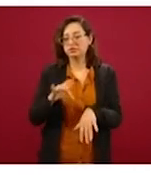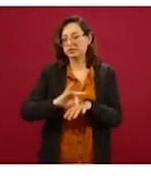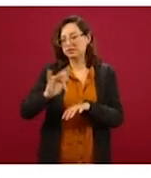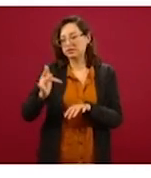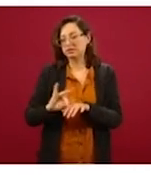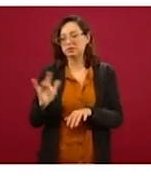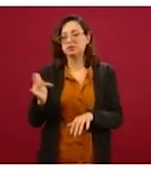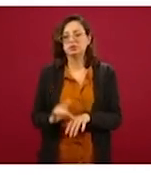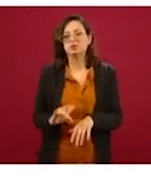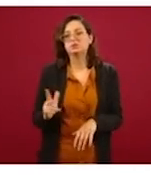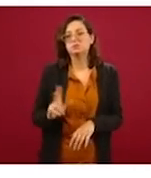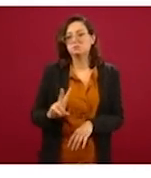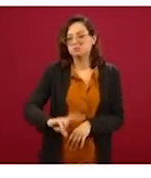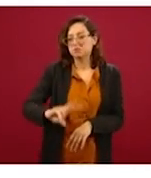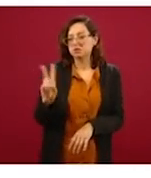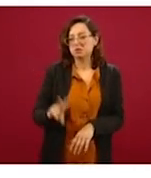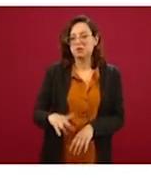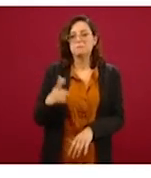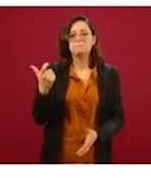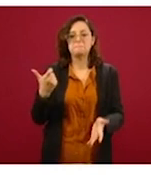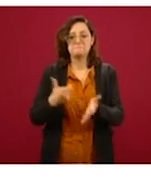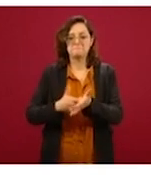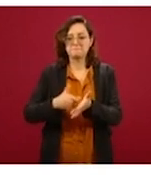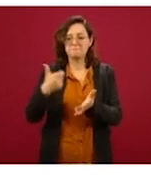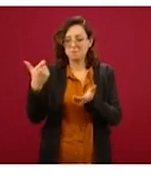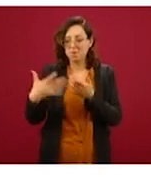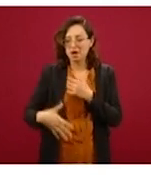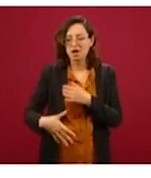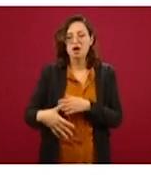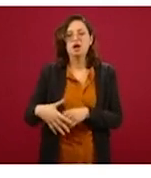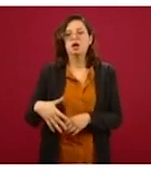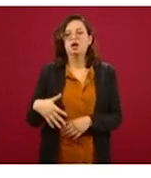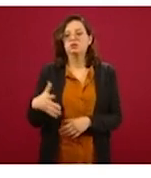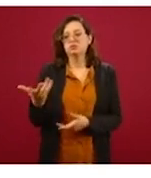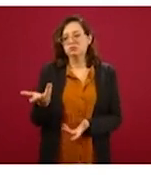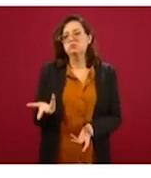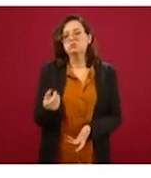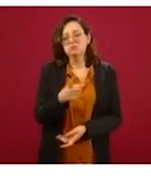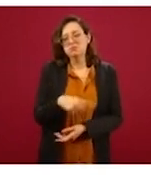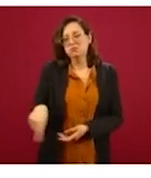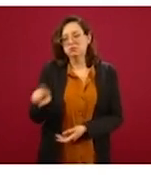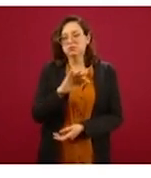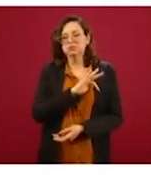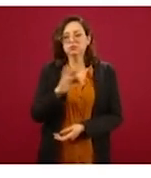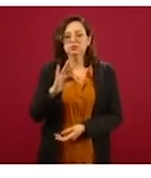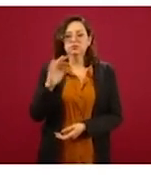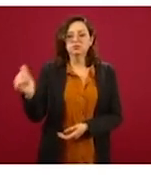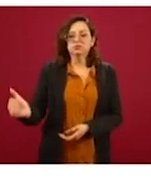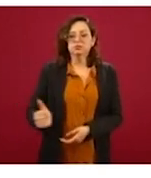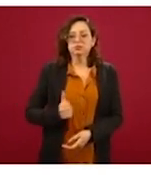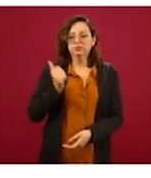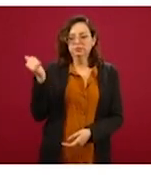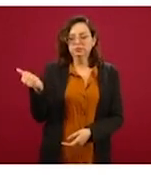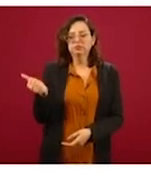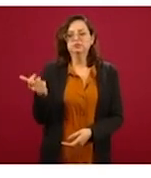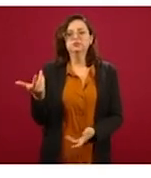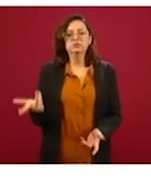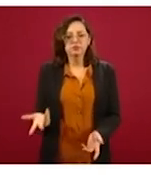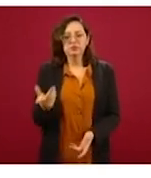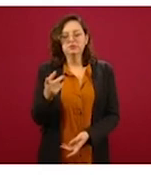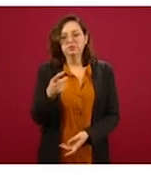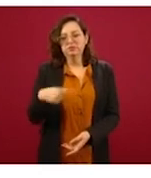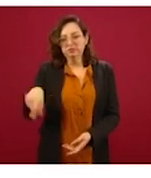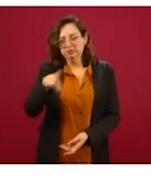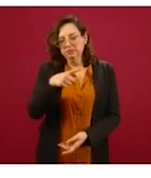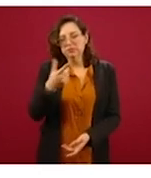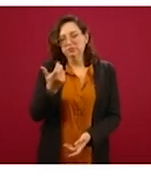fin, son precios, insisto, muy competitivos, son precios bajos para que si quieren participar, pues lo puedan hacer a